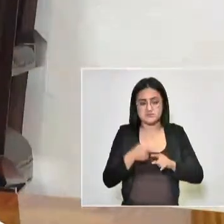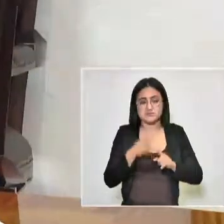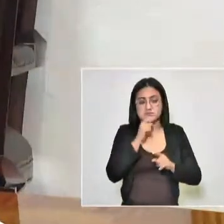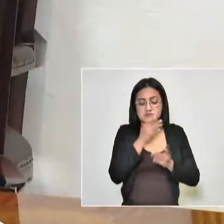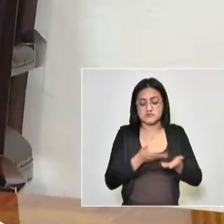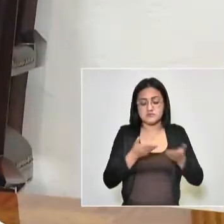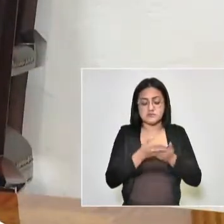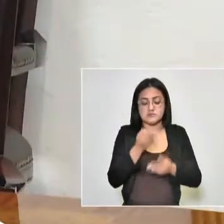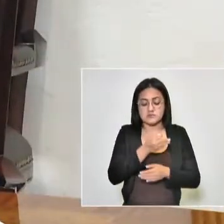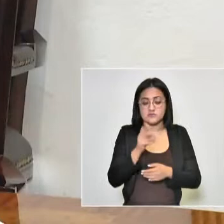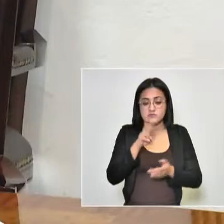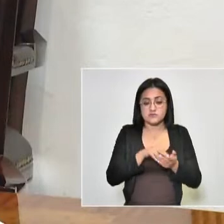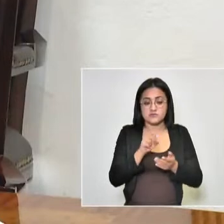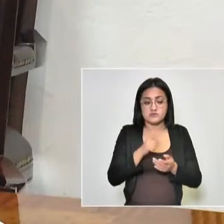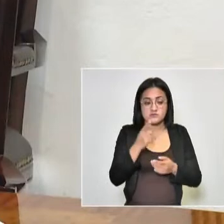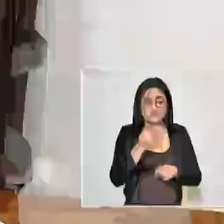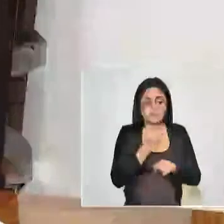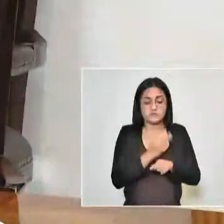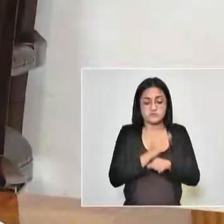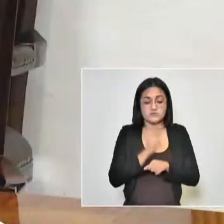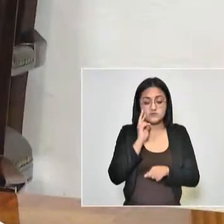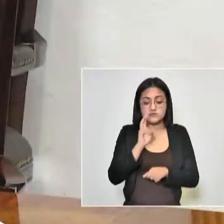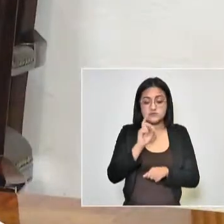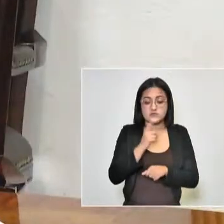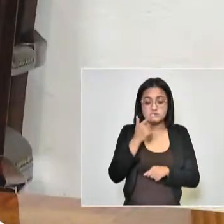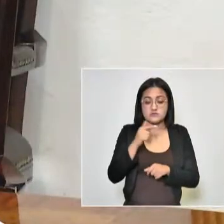año 2021, nos encontramos